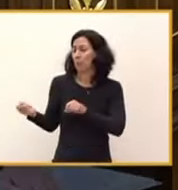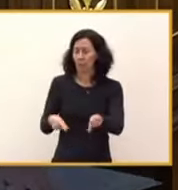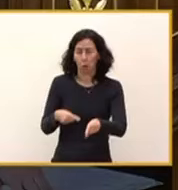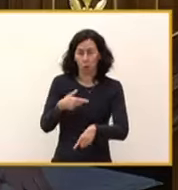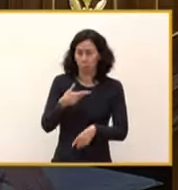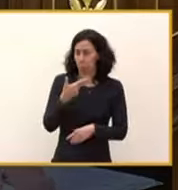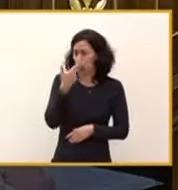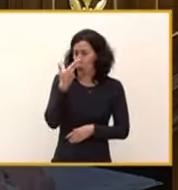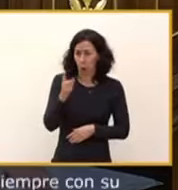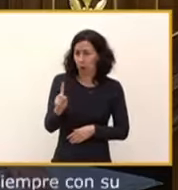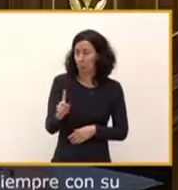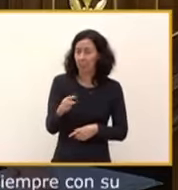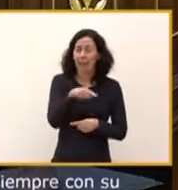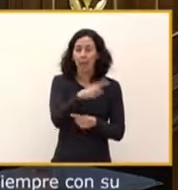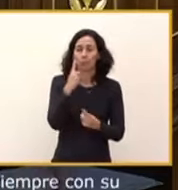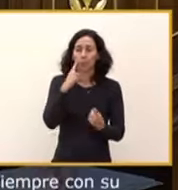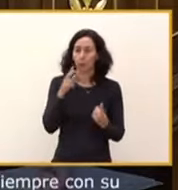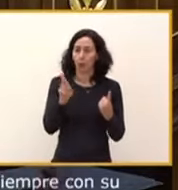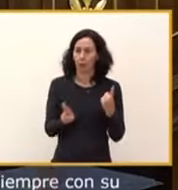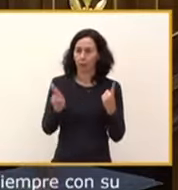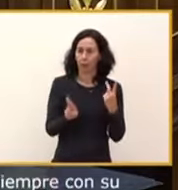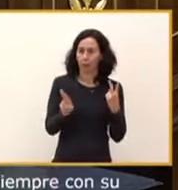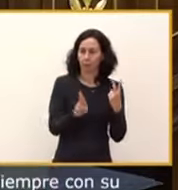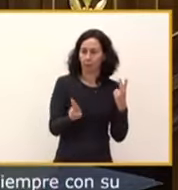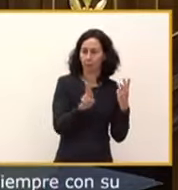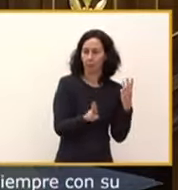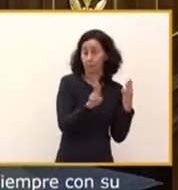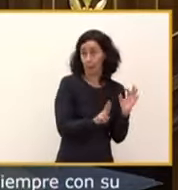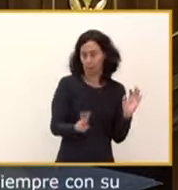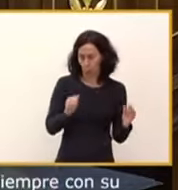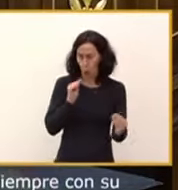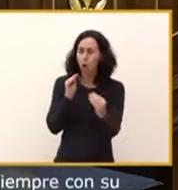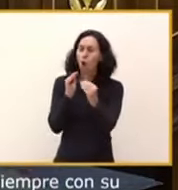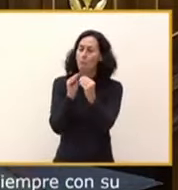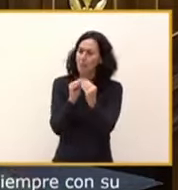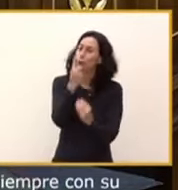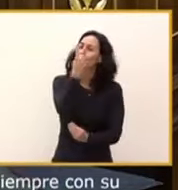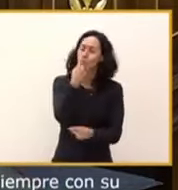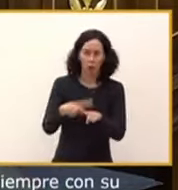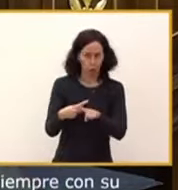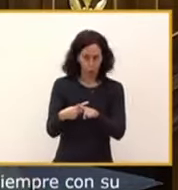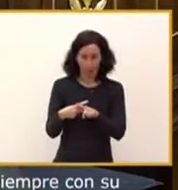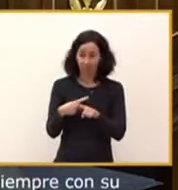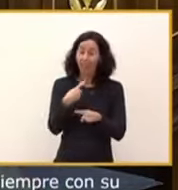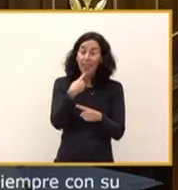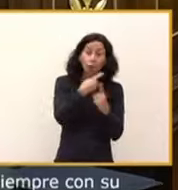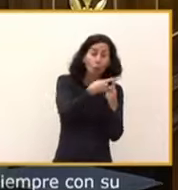el de todo tu gobierno? Pero, si, pero si, mañana si todo el mundo hablará del currículum de las televisiones suyas.